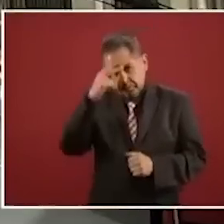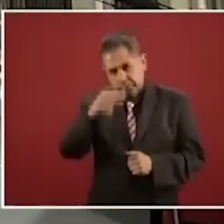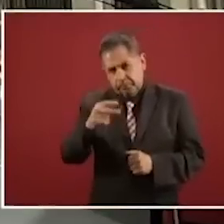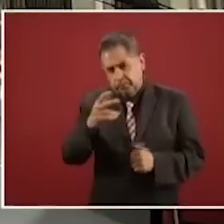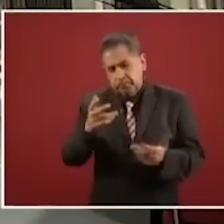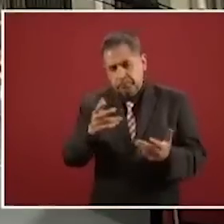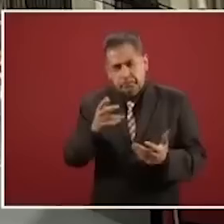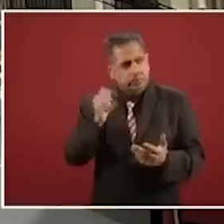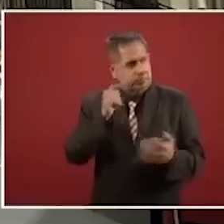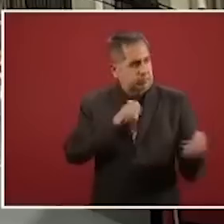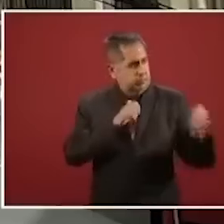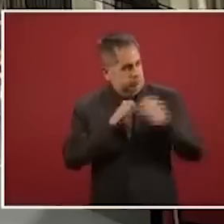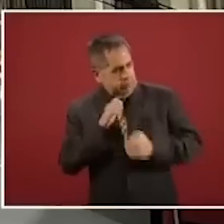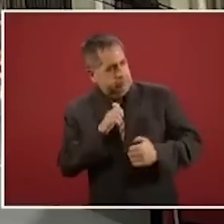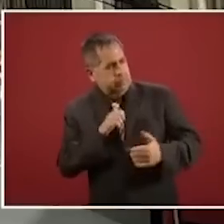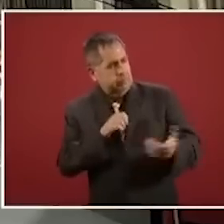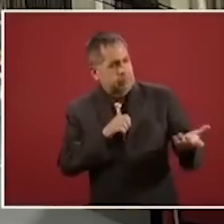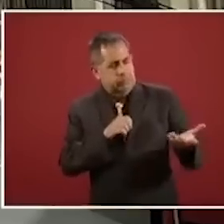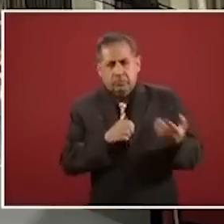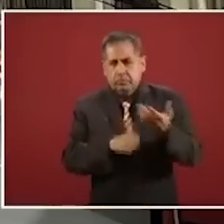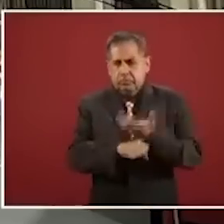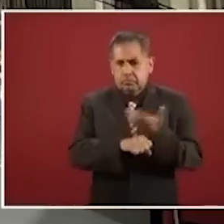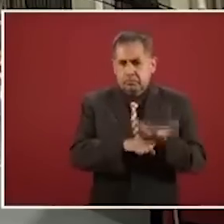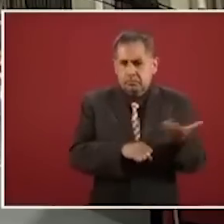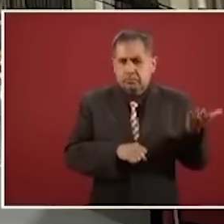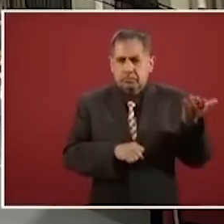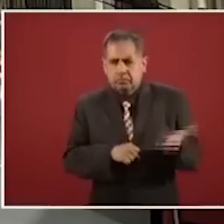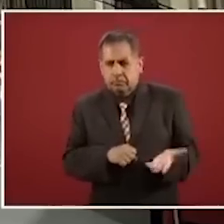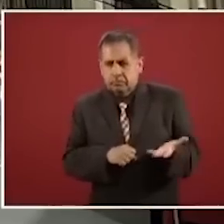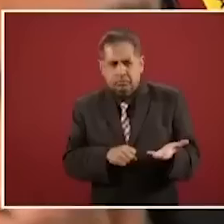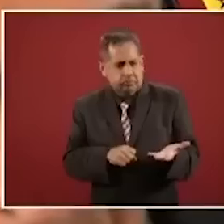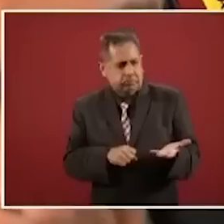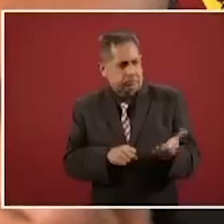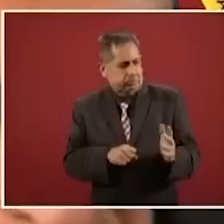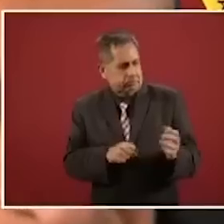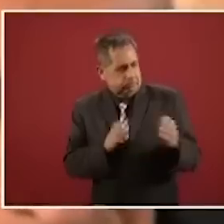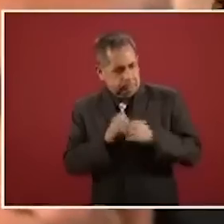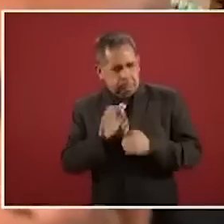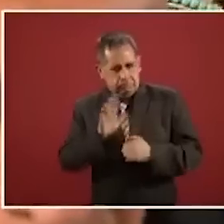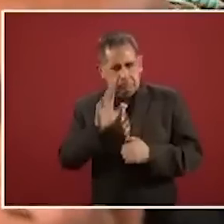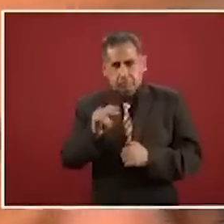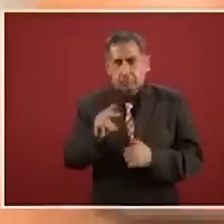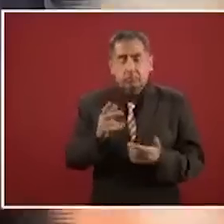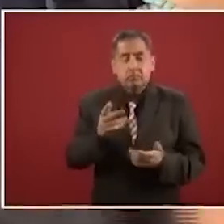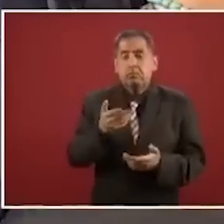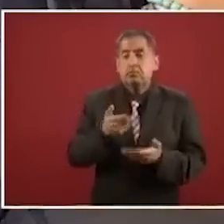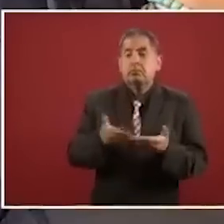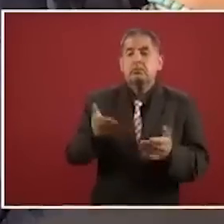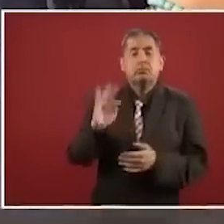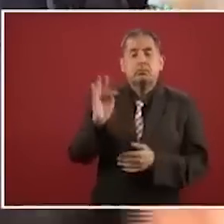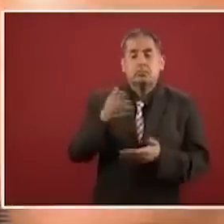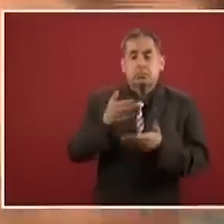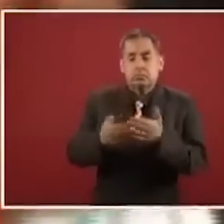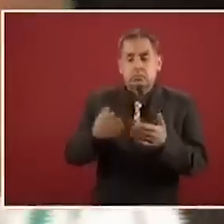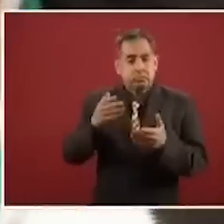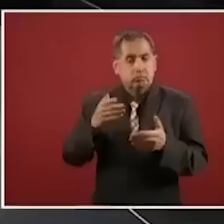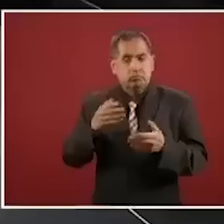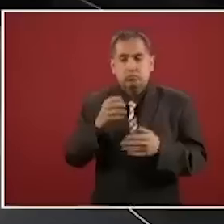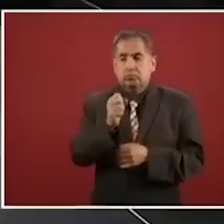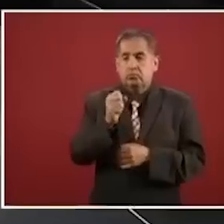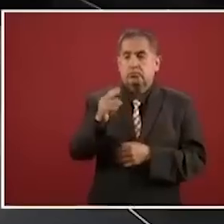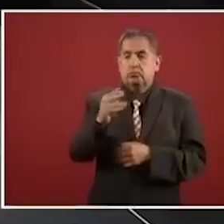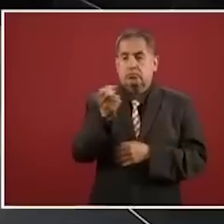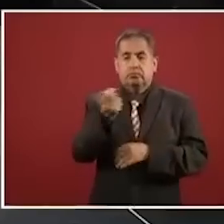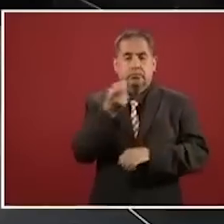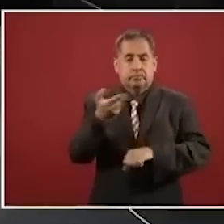siente engañado con esta iniciativa de Estados Unidos? Esto por un lado. Y si ya hoy, con esta visita del